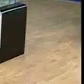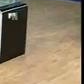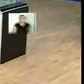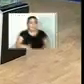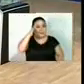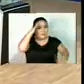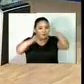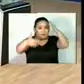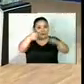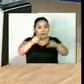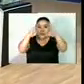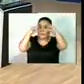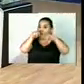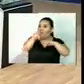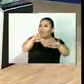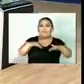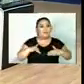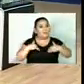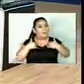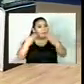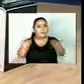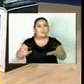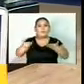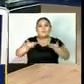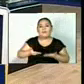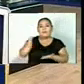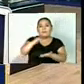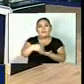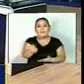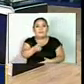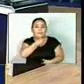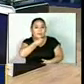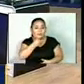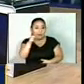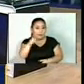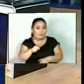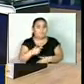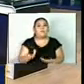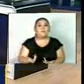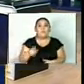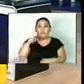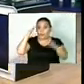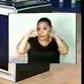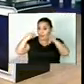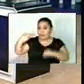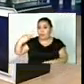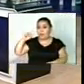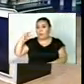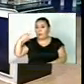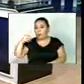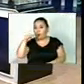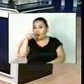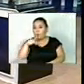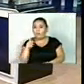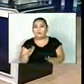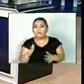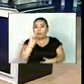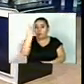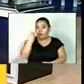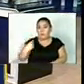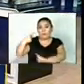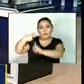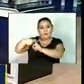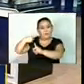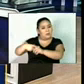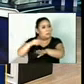Muy buenas noches, ¿qué tal? ¿Cómo están? Bienvenidos a una nueva emisión estelar de Noticiero Hechos. Así es, la última emisión correspondiente al mes de abril.